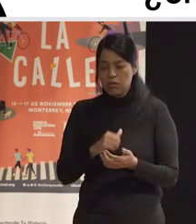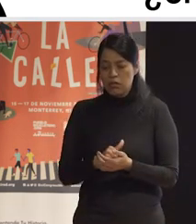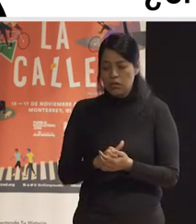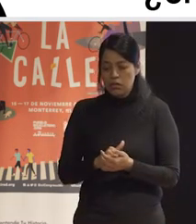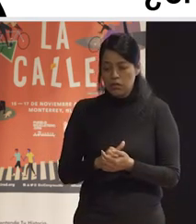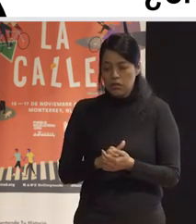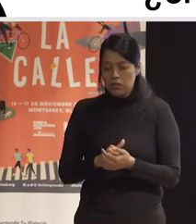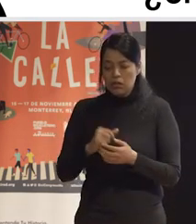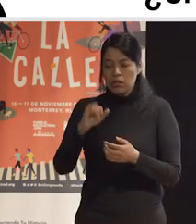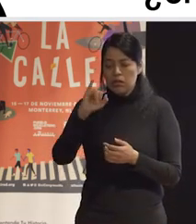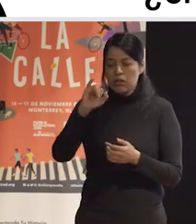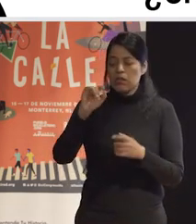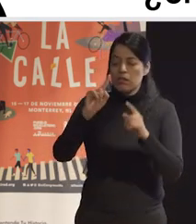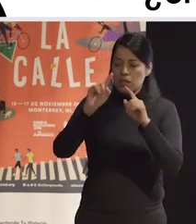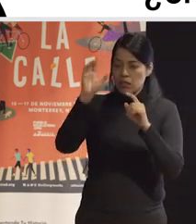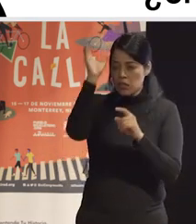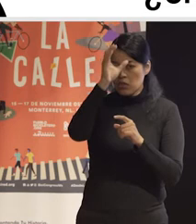existe la interculturalidad